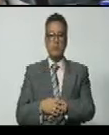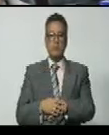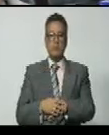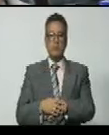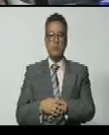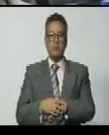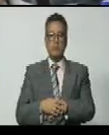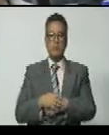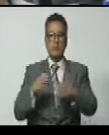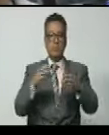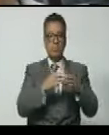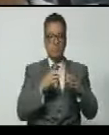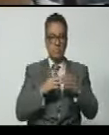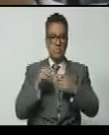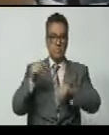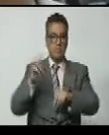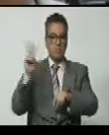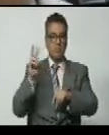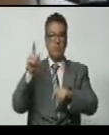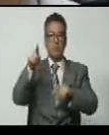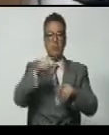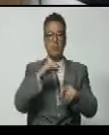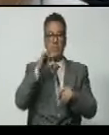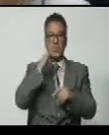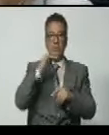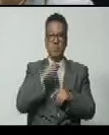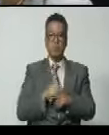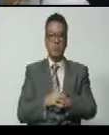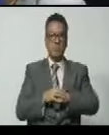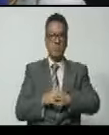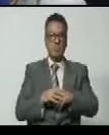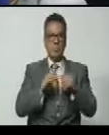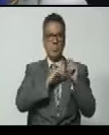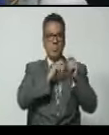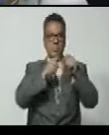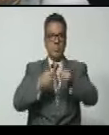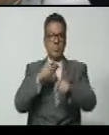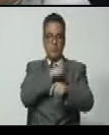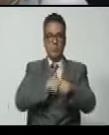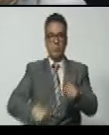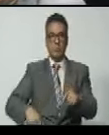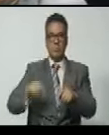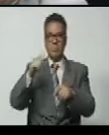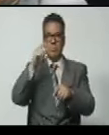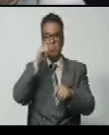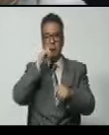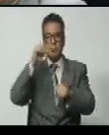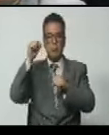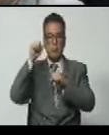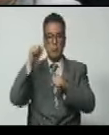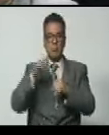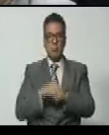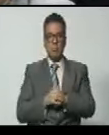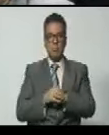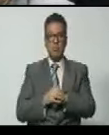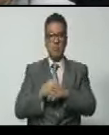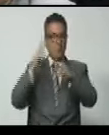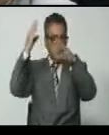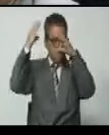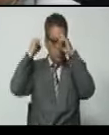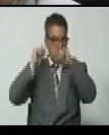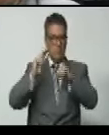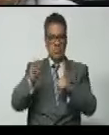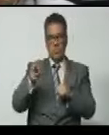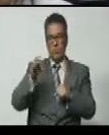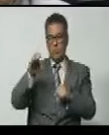donde la Cancillería de Venezuela nos informa sobre el nombramiento por parte del presidente Nicolás Maduro Moros del embajador